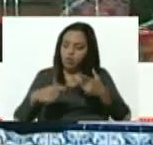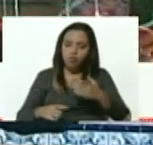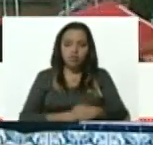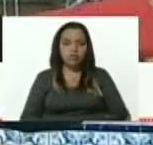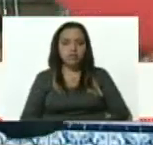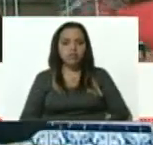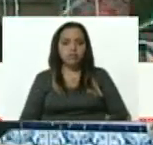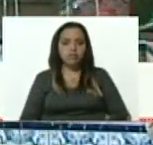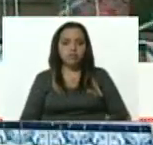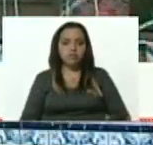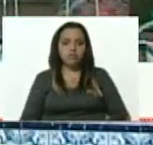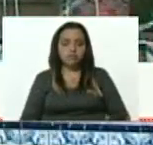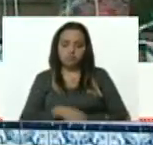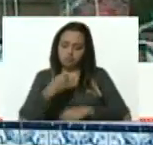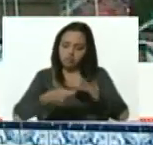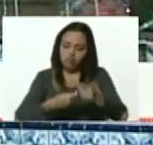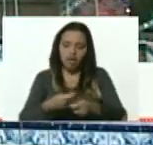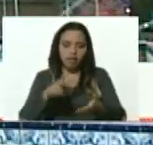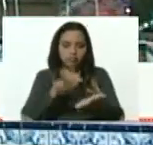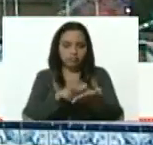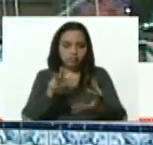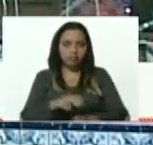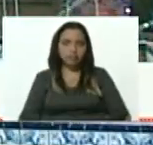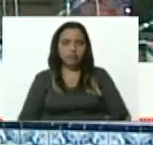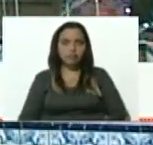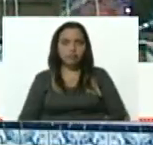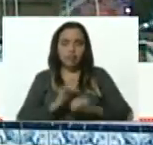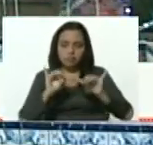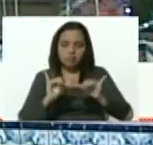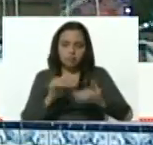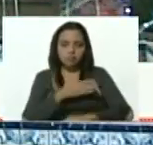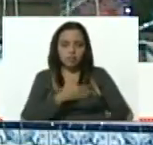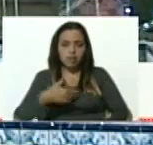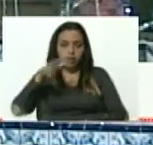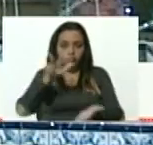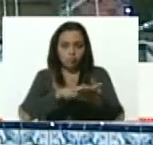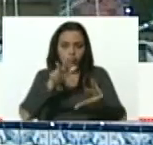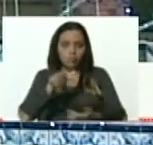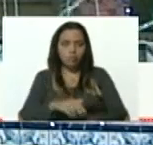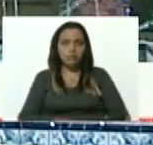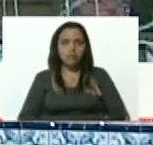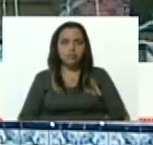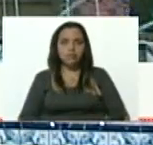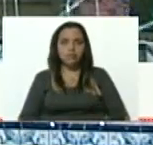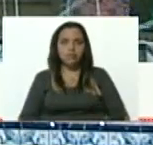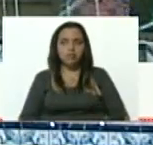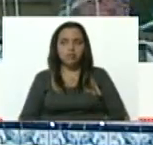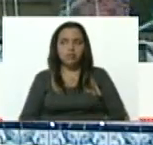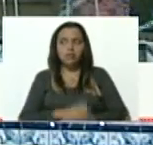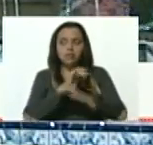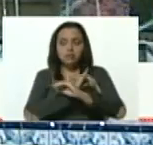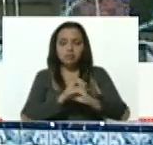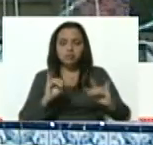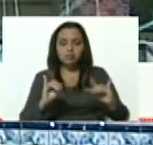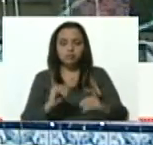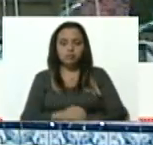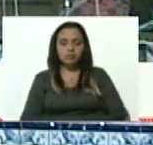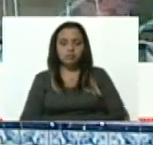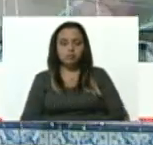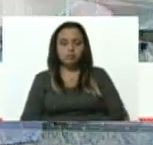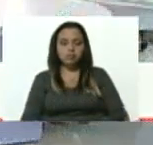convertibles. Cúmplase. Igualmente, quiero aprobar para la culminación de